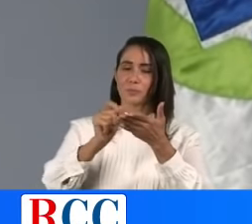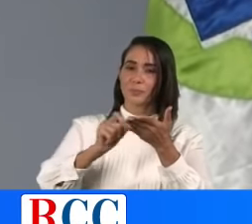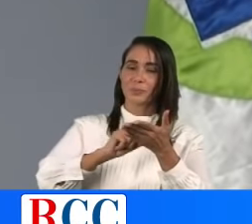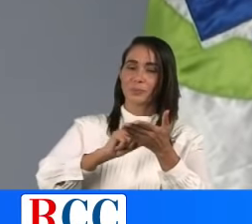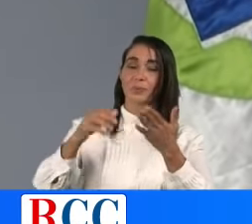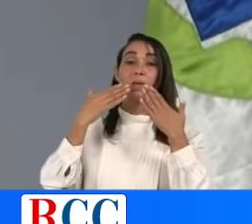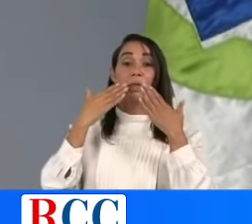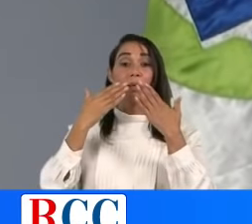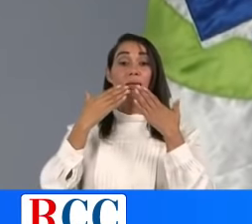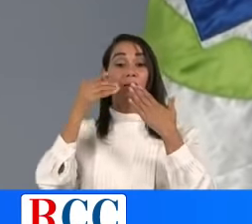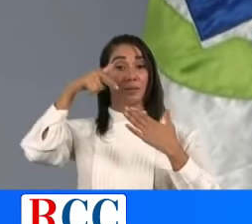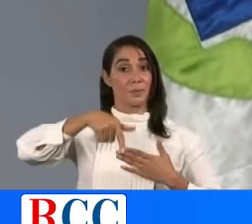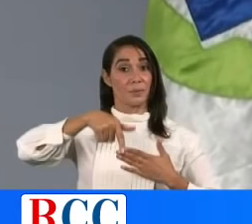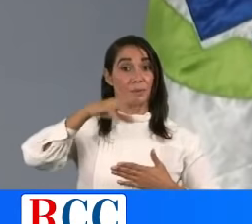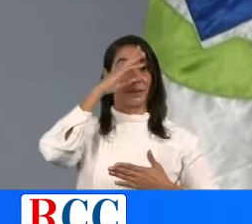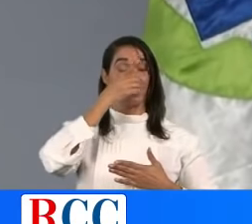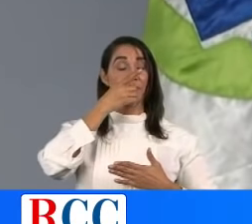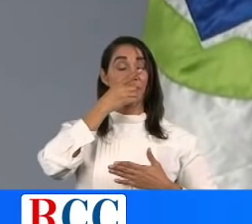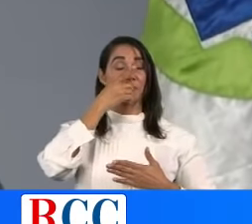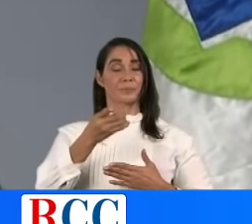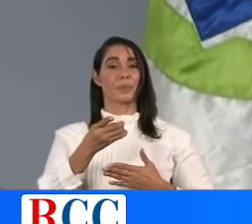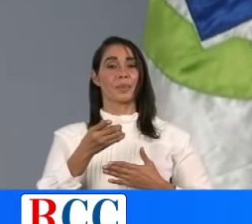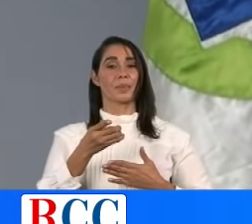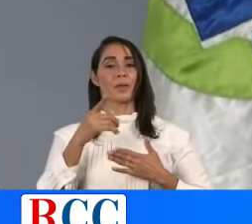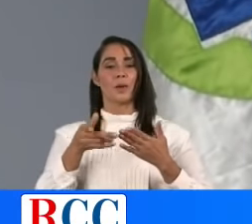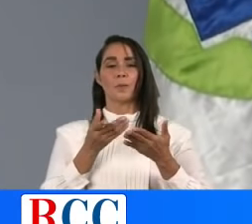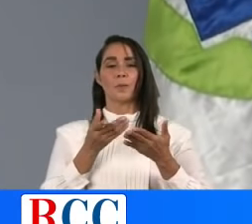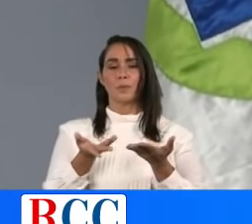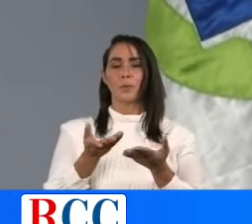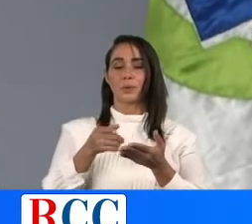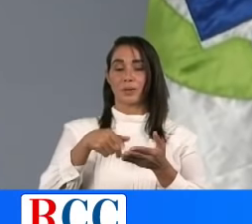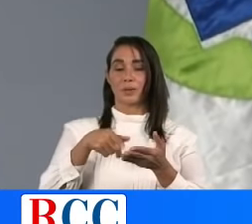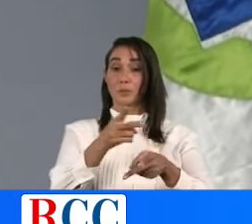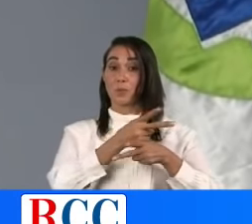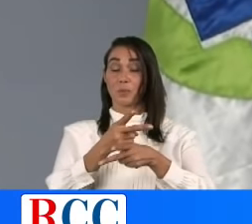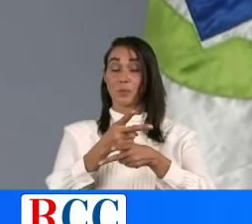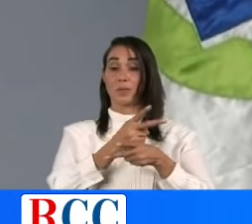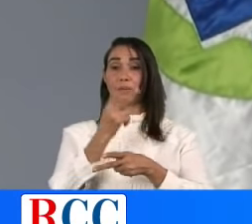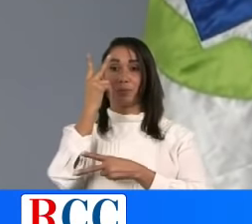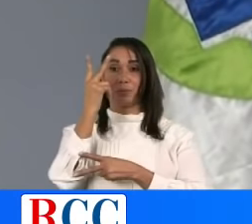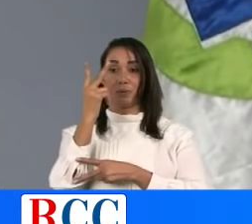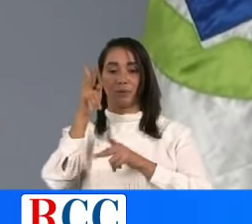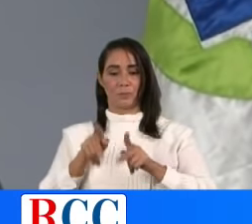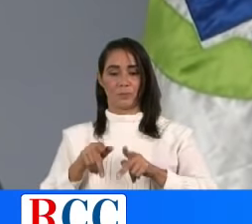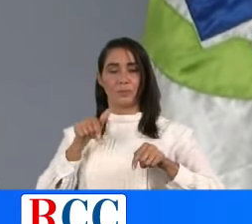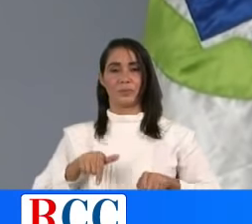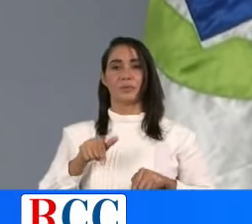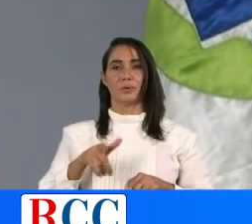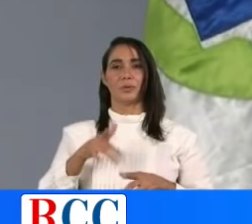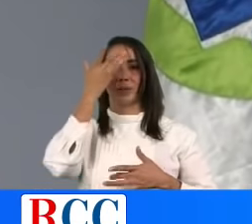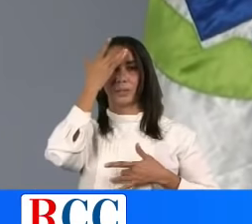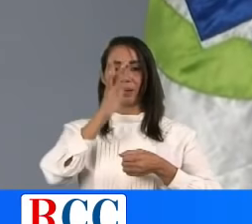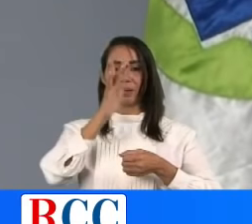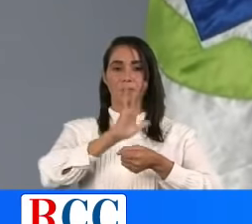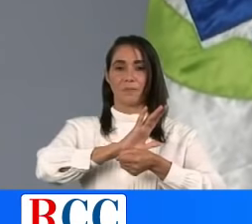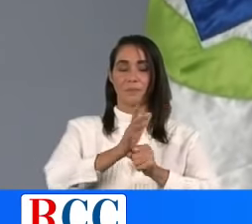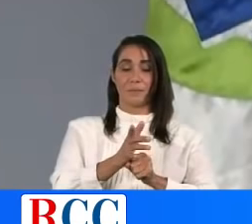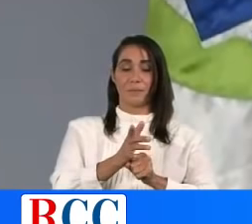Volker Pellet por el tratamiento recibido por dos ciudadanos